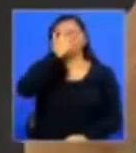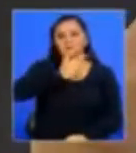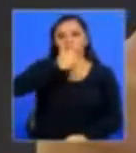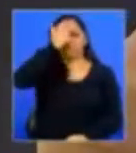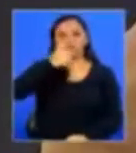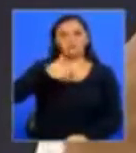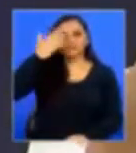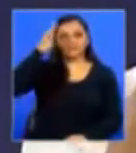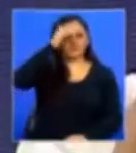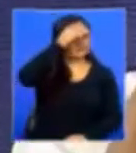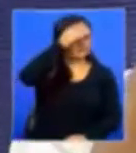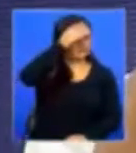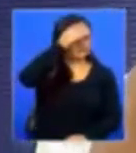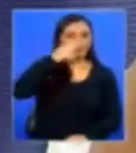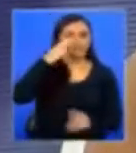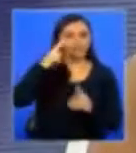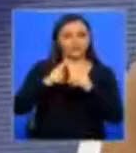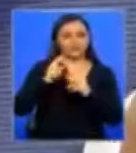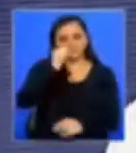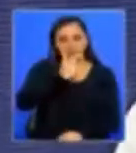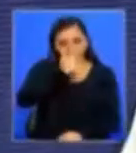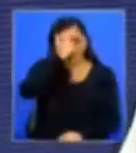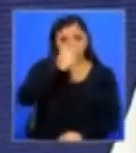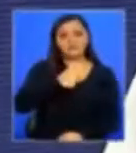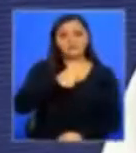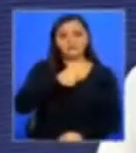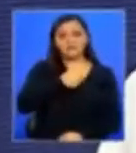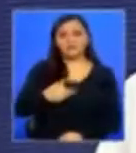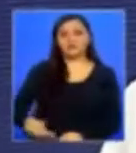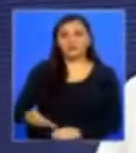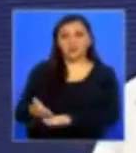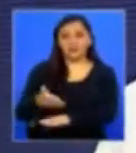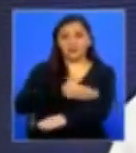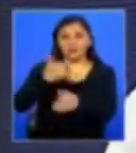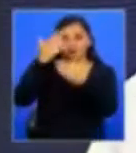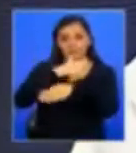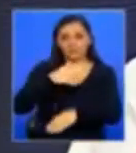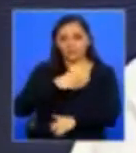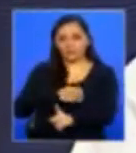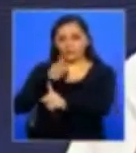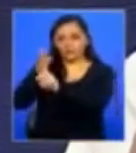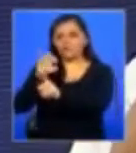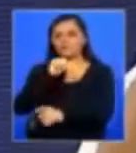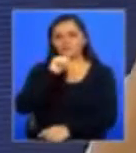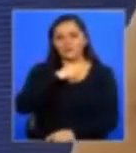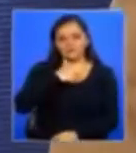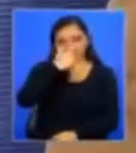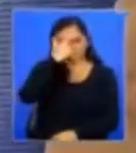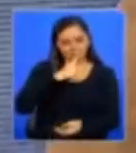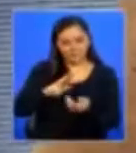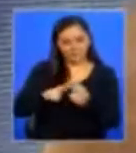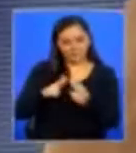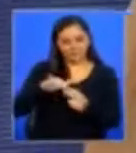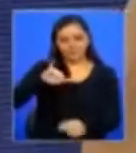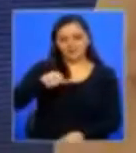todavía no lo conozco, me muero de ganas de conocerlo y ojalá antes de la presidencia el 24 de mayo pueda visitar nuestro maravilloso archipiélago